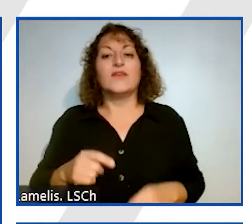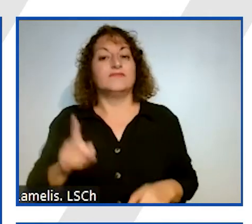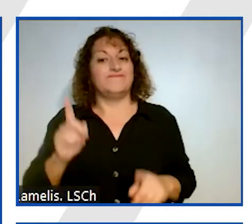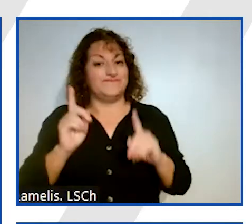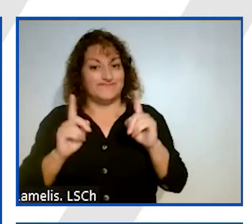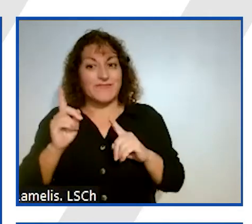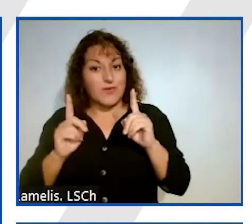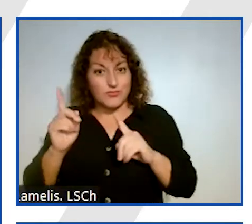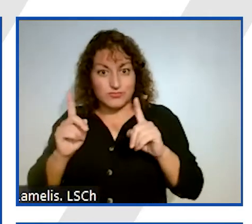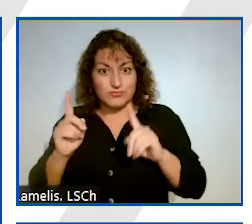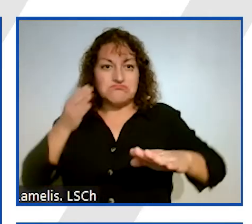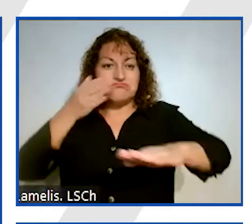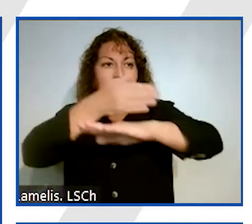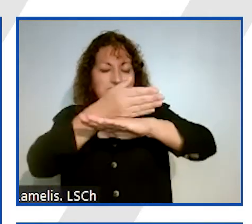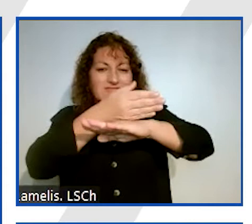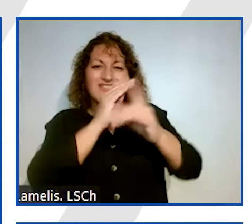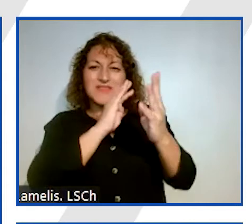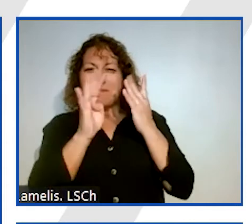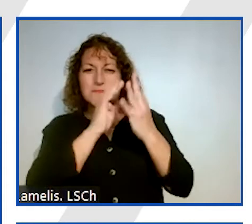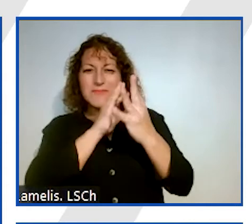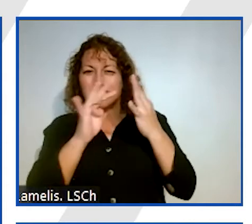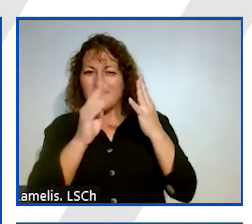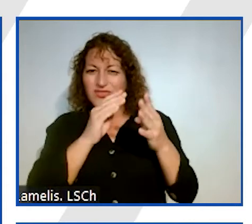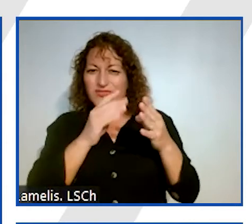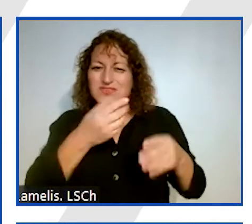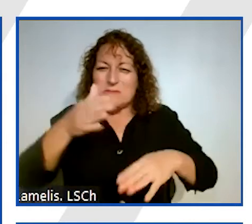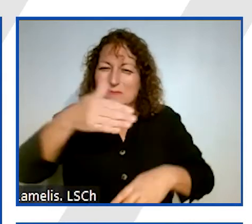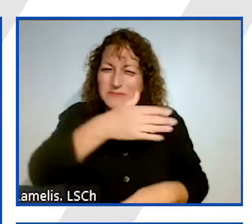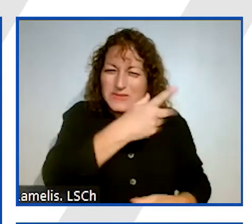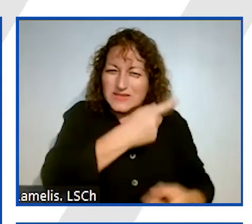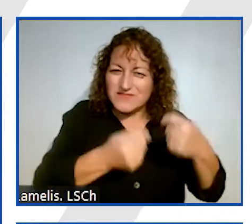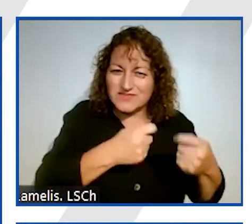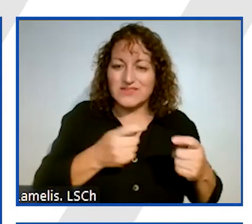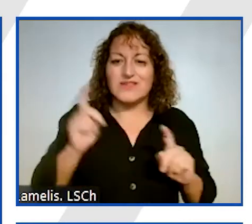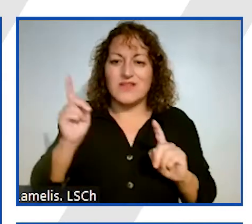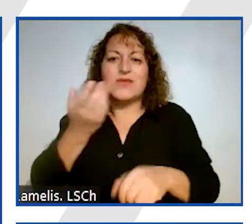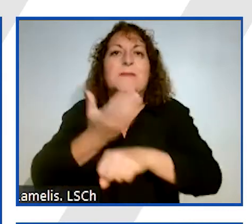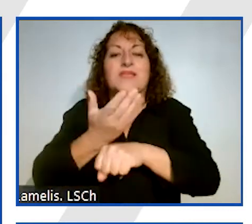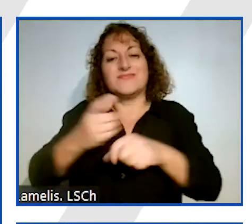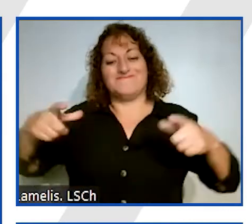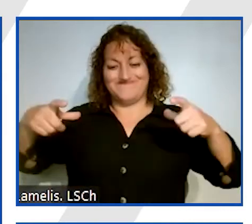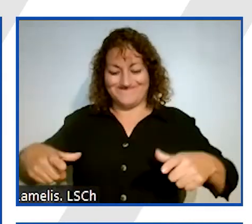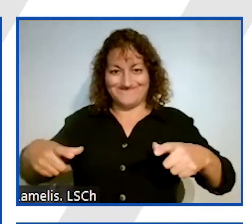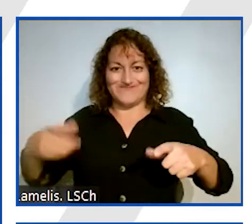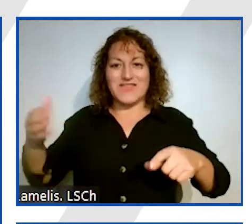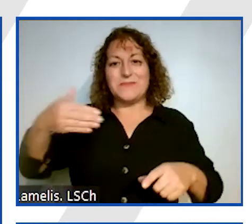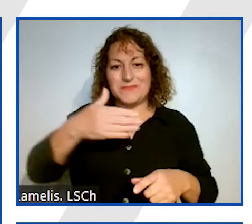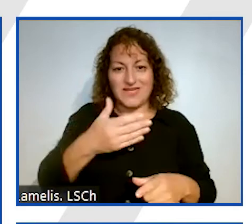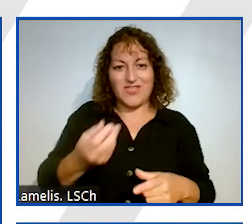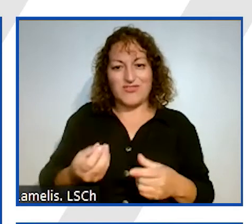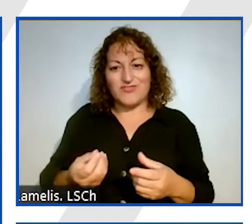pesquero, que han ido a comer pescado frito, lo más seguro es que en algún momento de su vida hayan comido